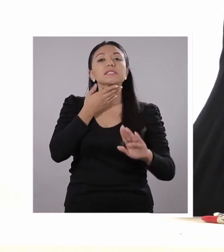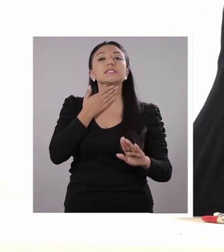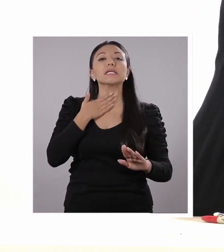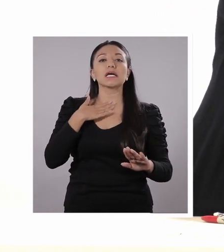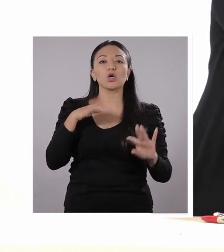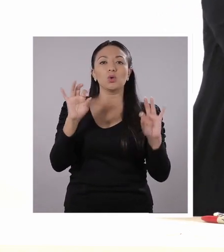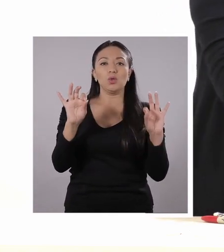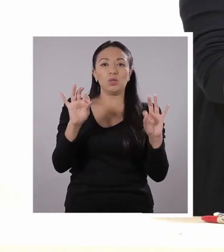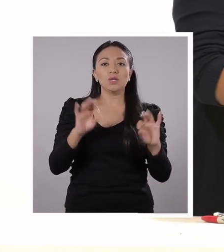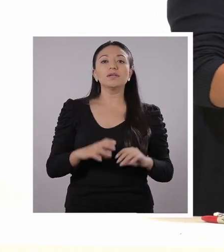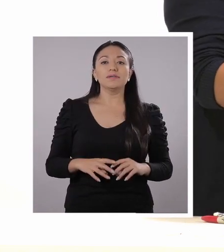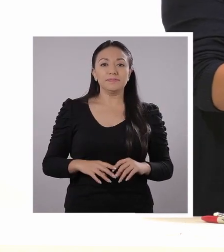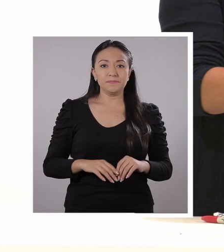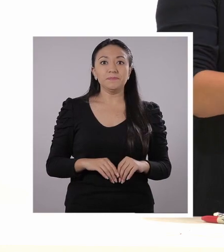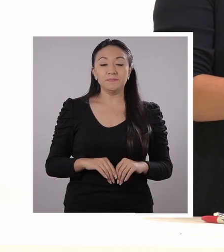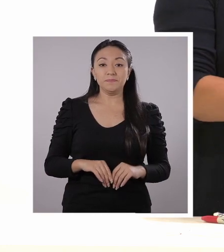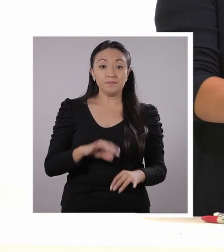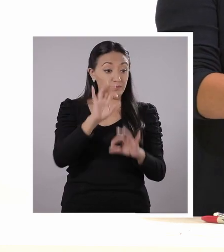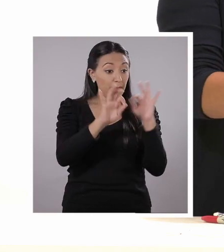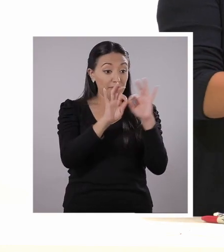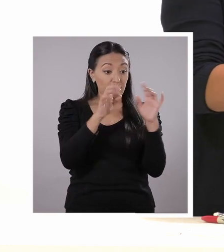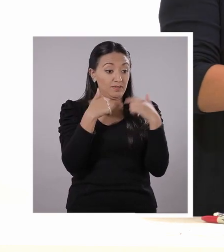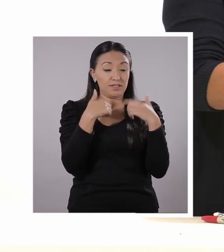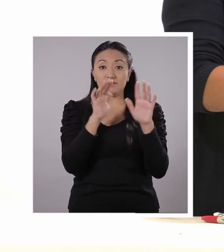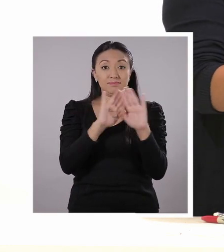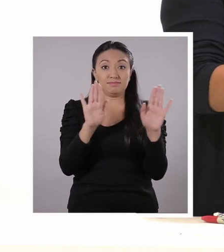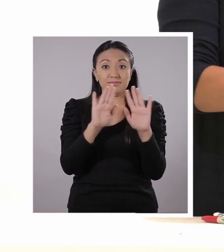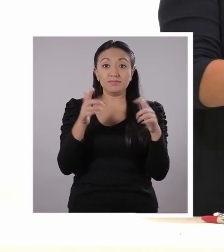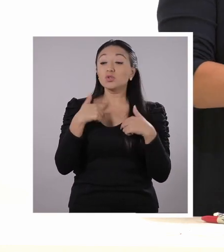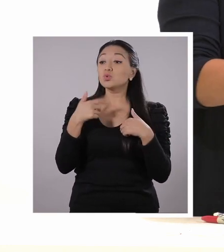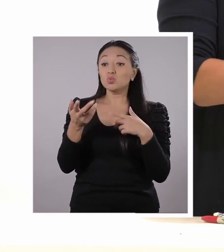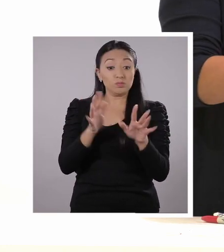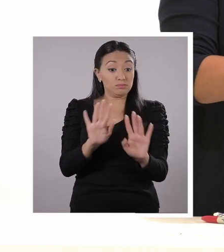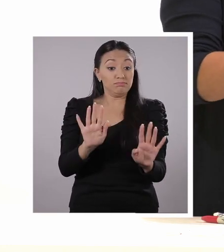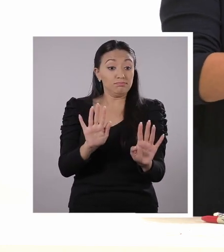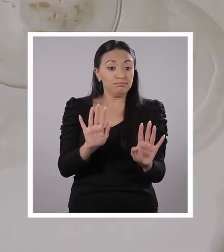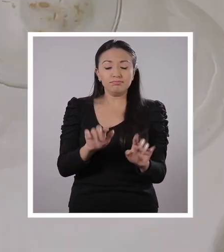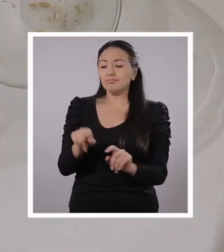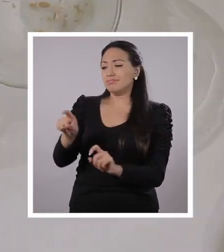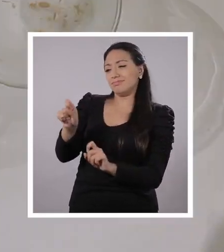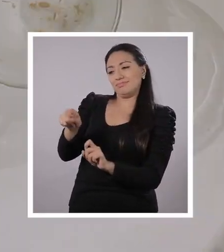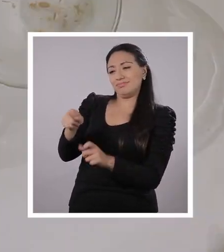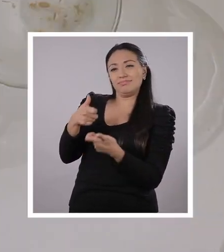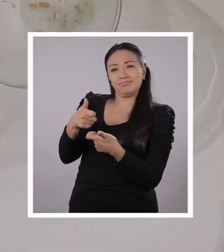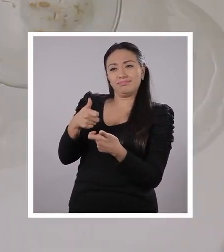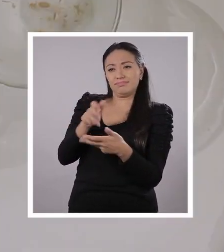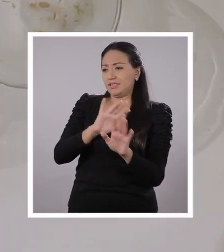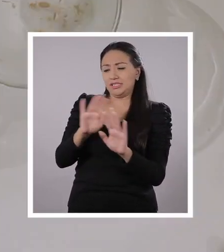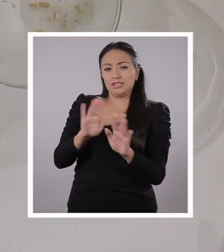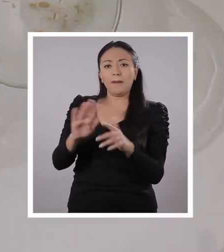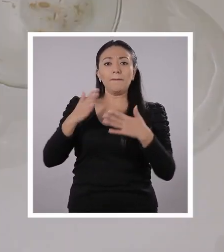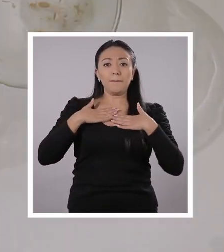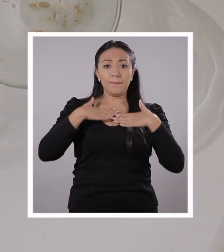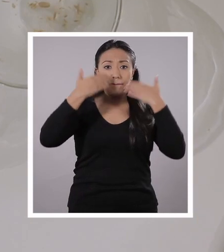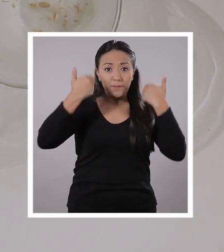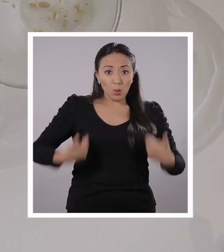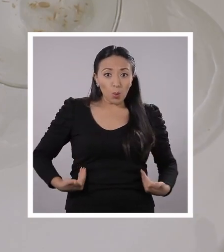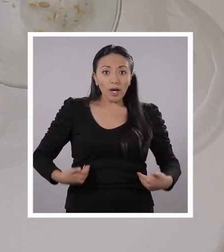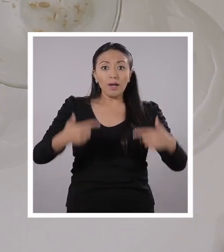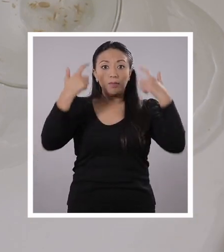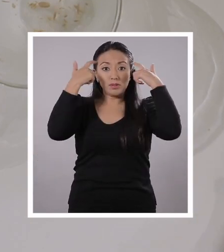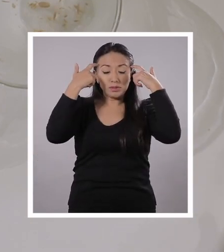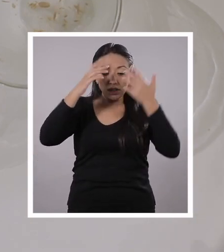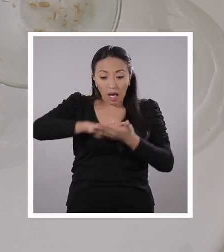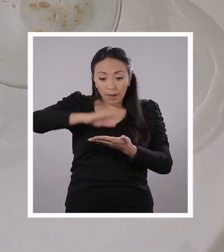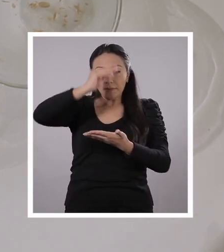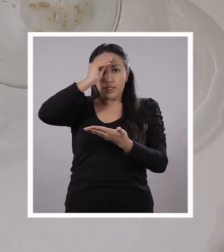qué interesante! ¡Listo! ¡Me encanta! Yo ya tengo mi masa. ¿Cómo estás, Pancho? Muy bien, muy bien. Y creo que mi